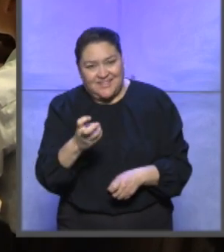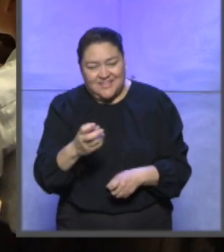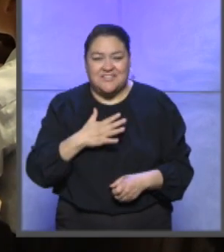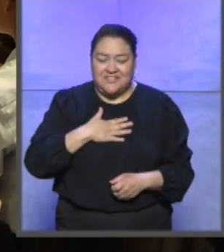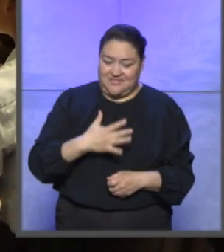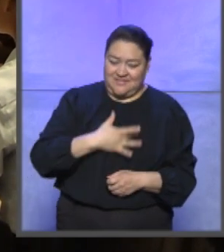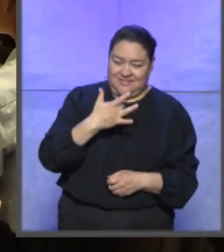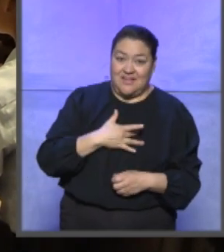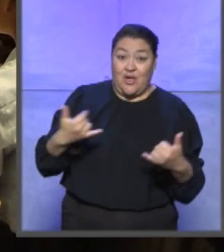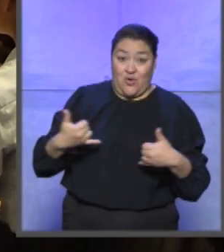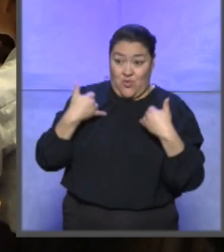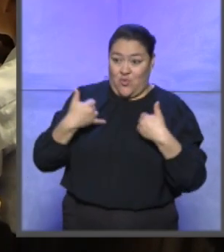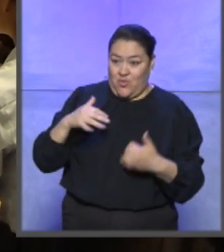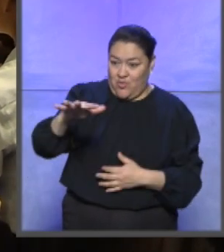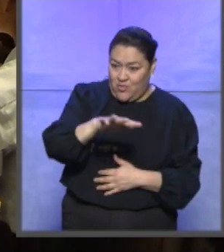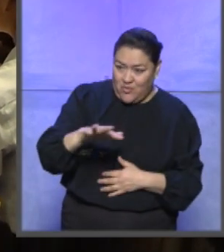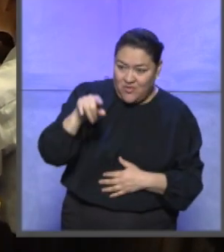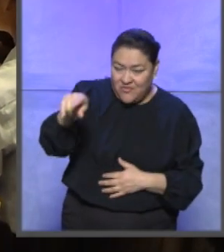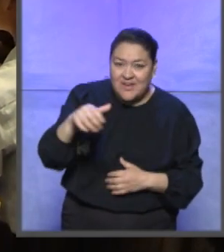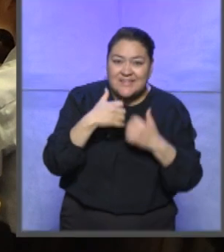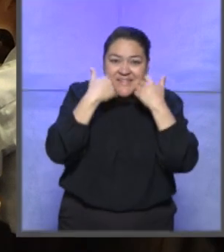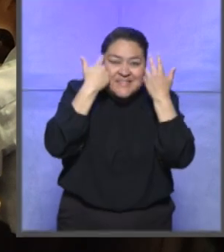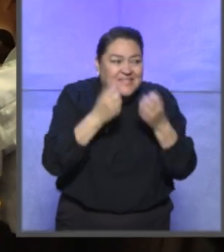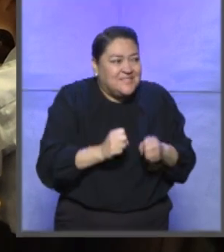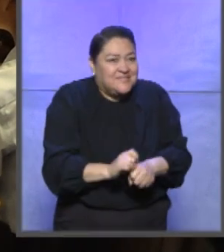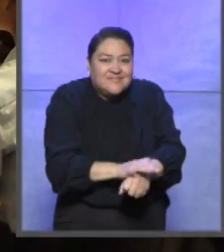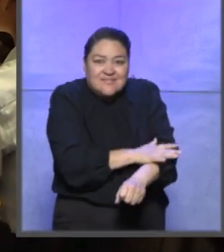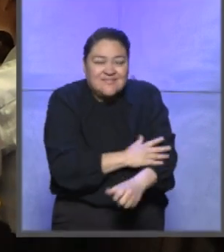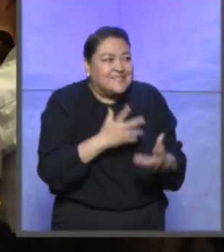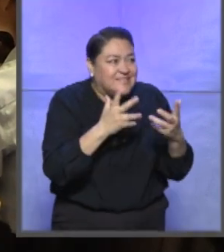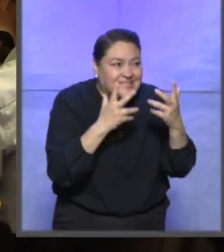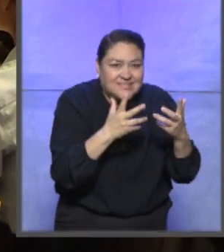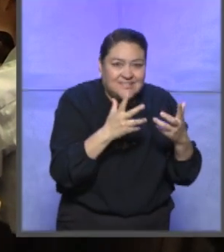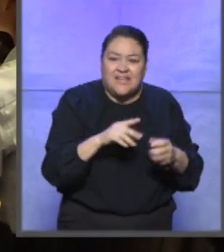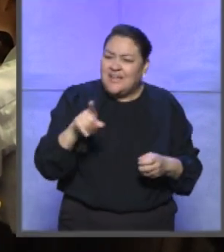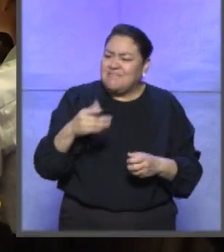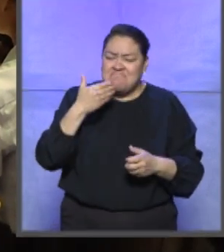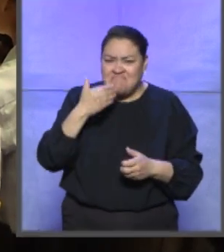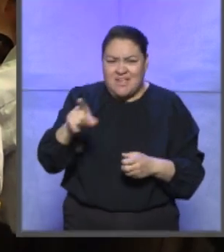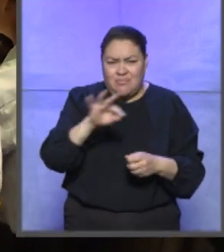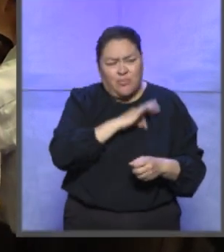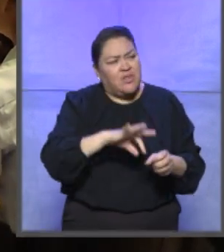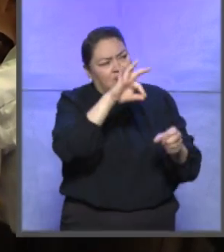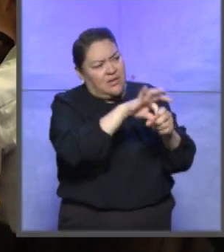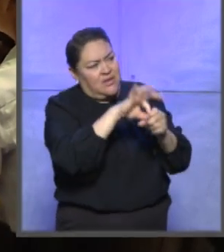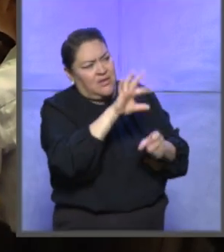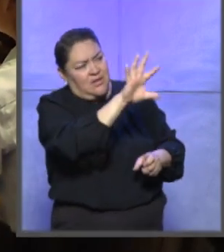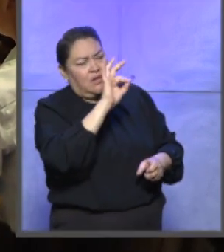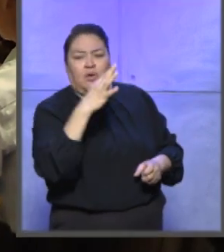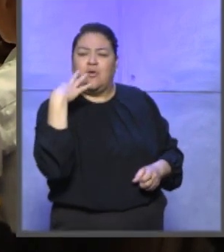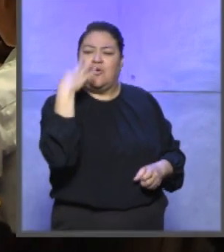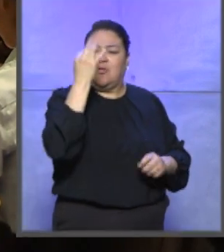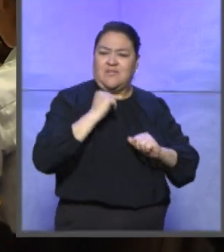expuesto, considero que la participación y la inclusión juvenil no solo debe ser a través del voto activo